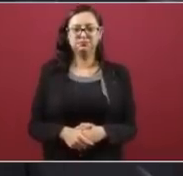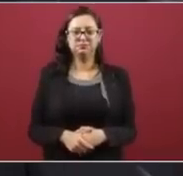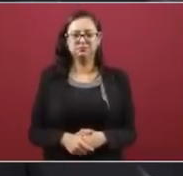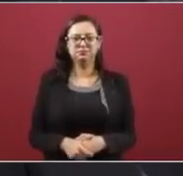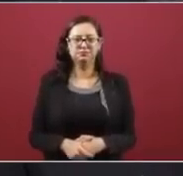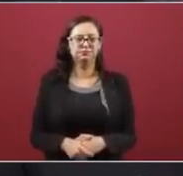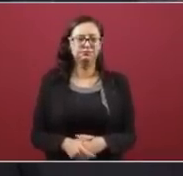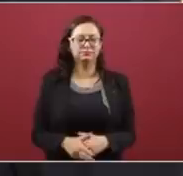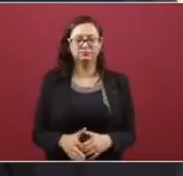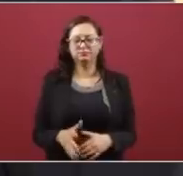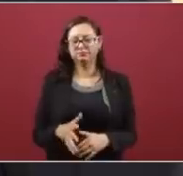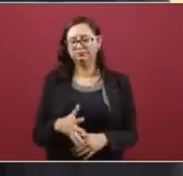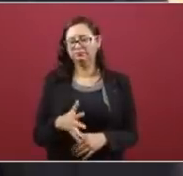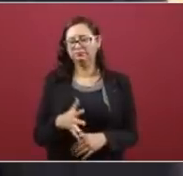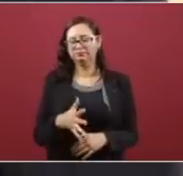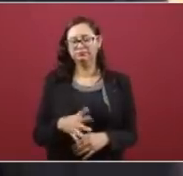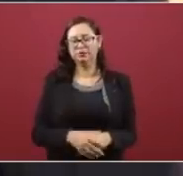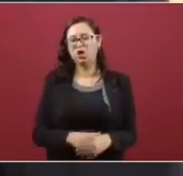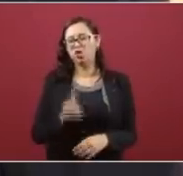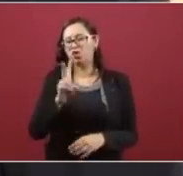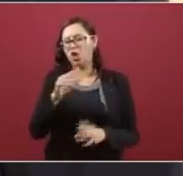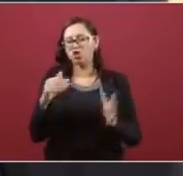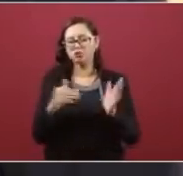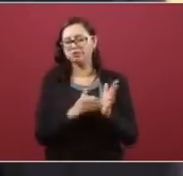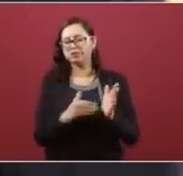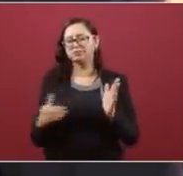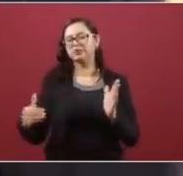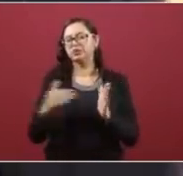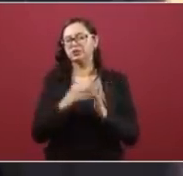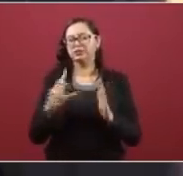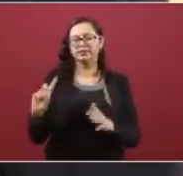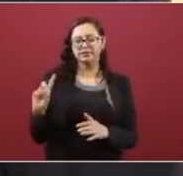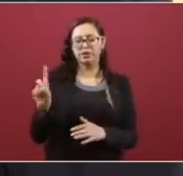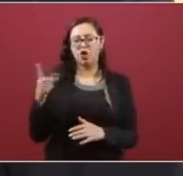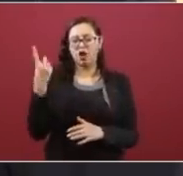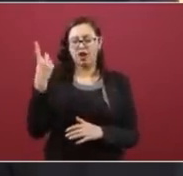2000 millones de dólares.